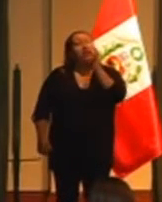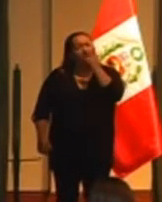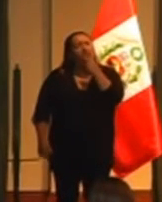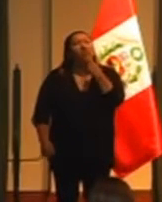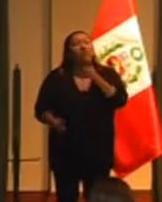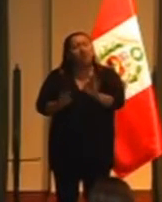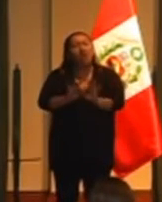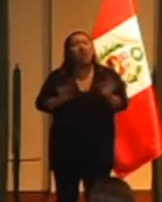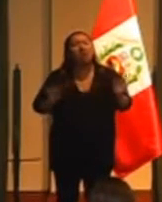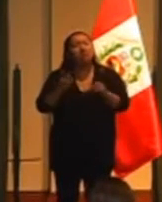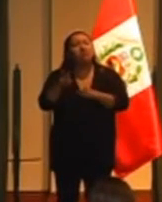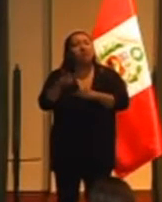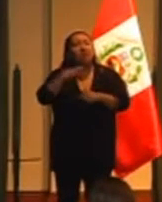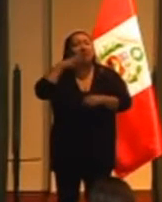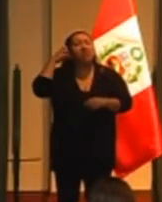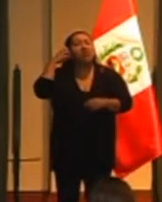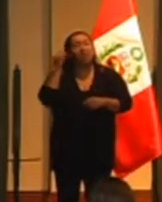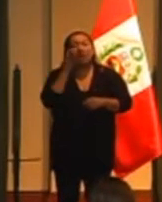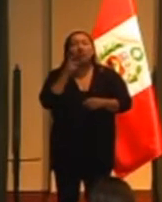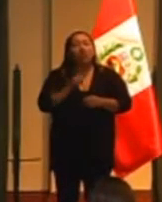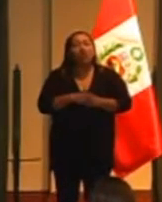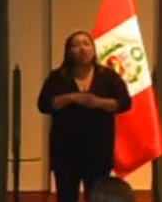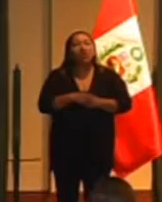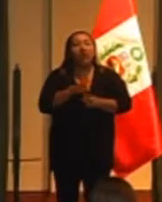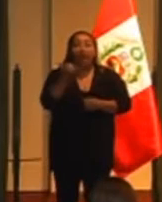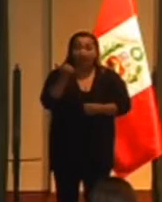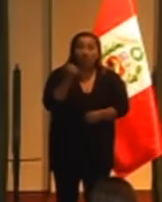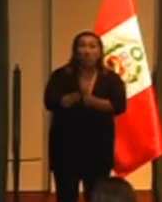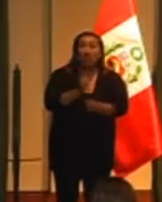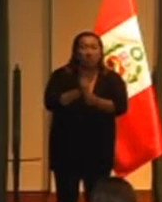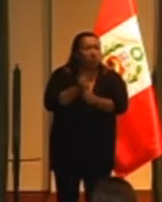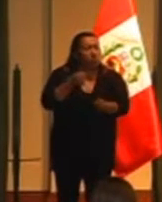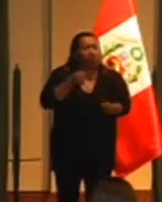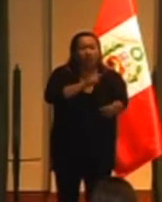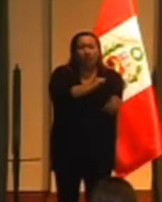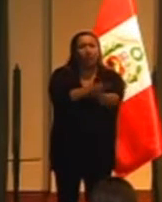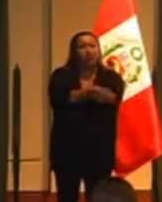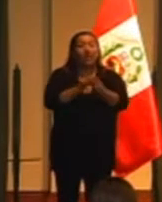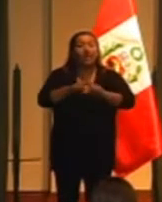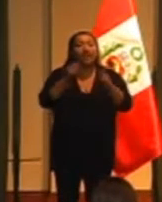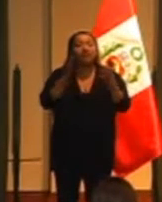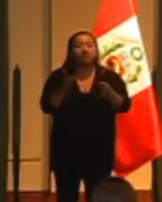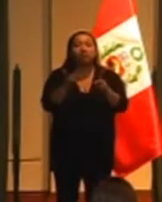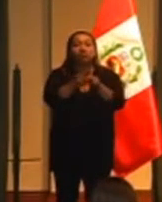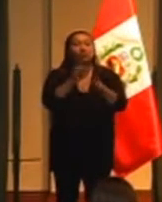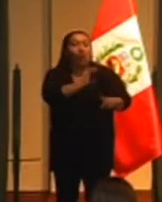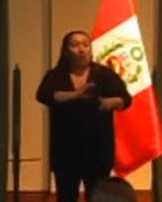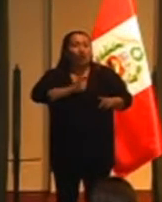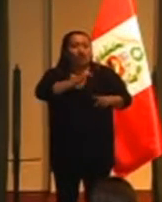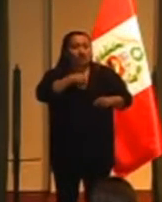ciudad. Efectivamente, hay un trabajo muy intenso, pero también hay conciencia de los ciudadanos.